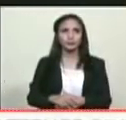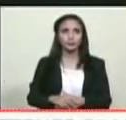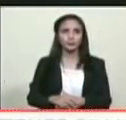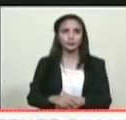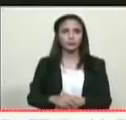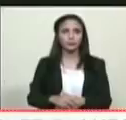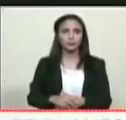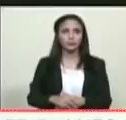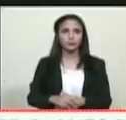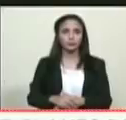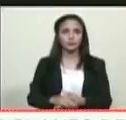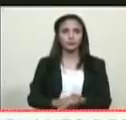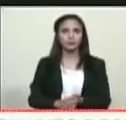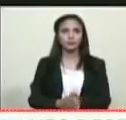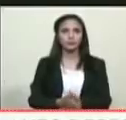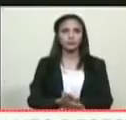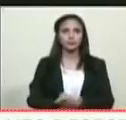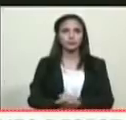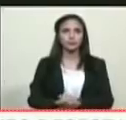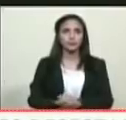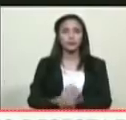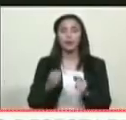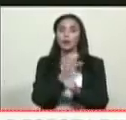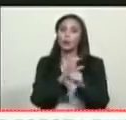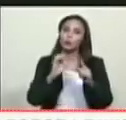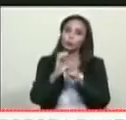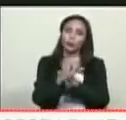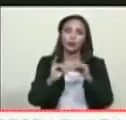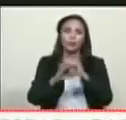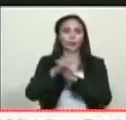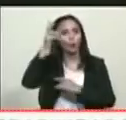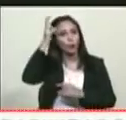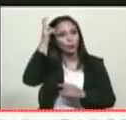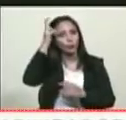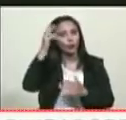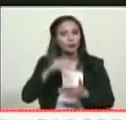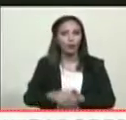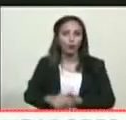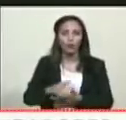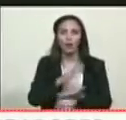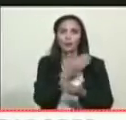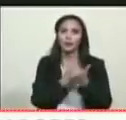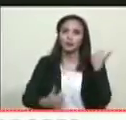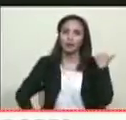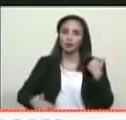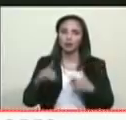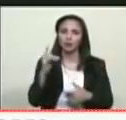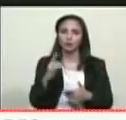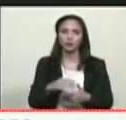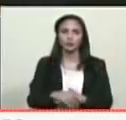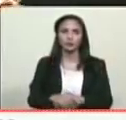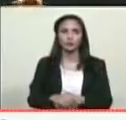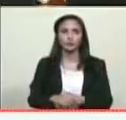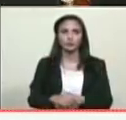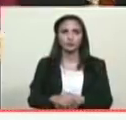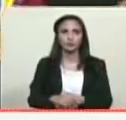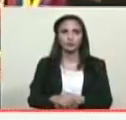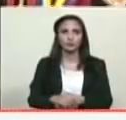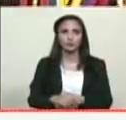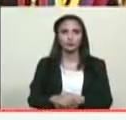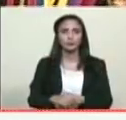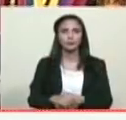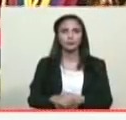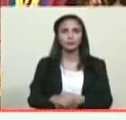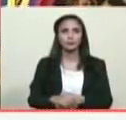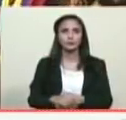honoris causa en culturas ancestrales al presidente de Bolivia, Evo Morales Ayma,